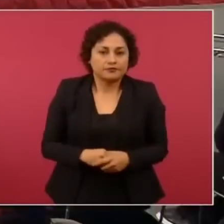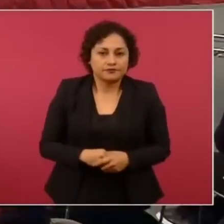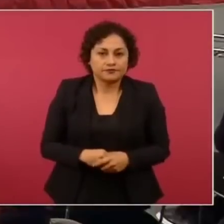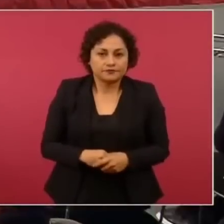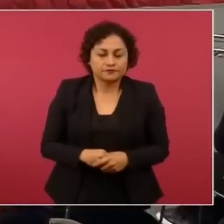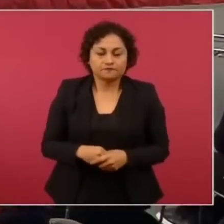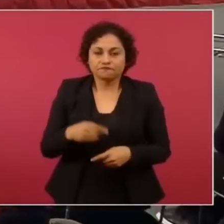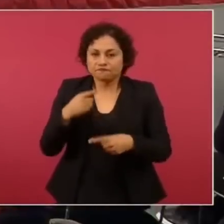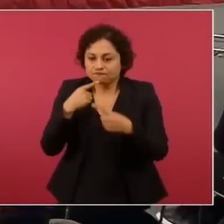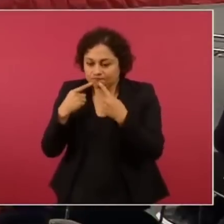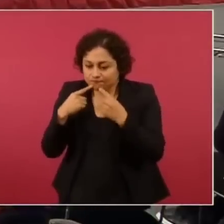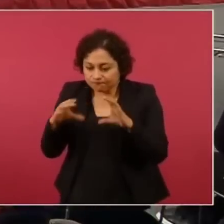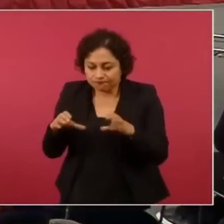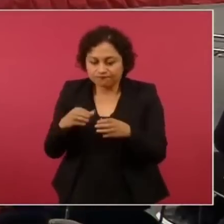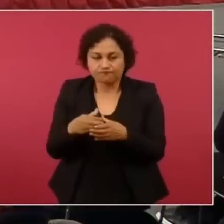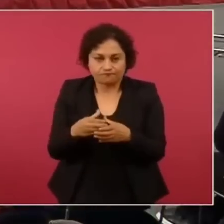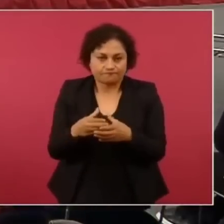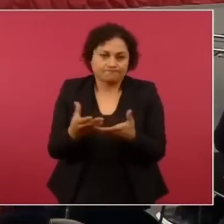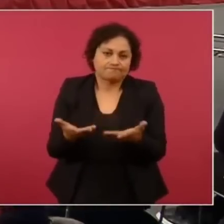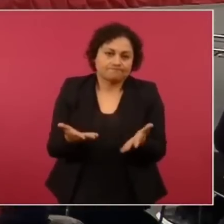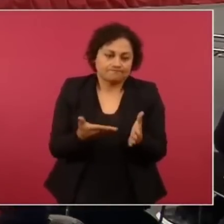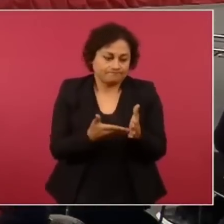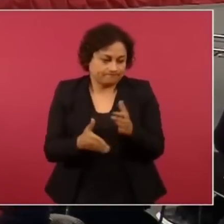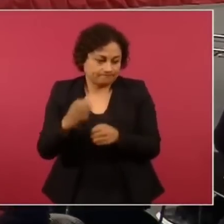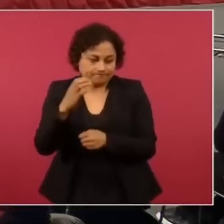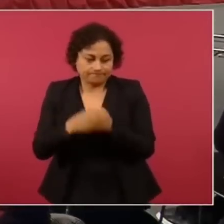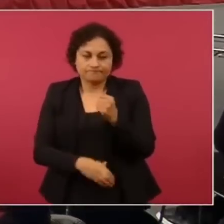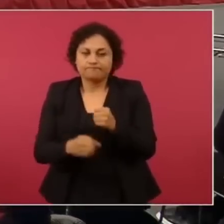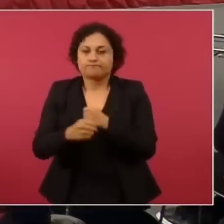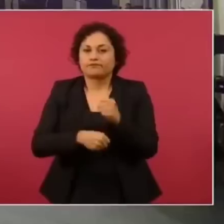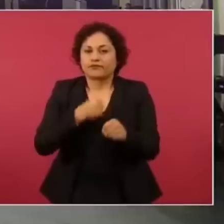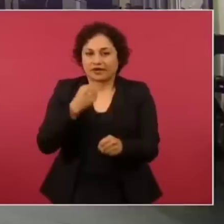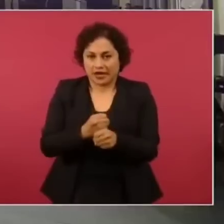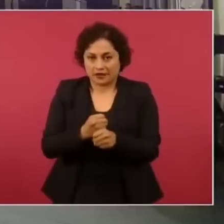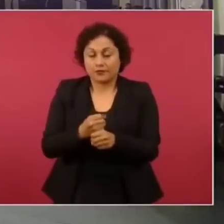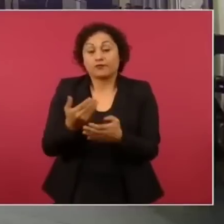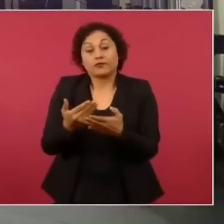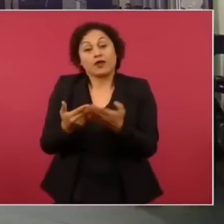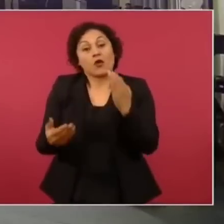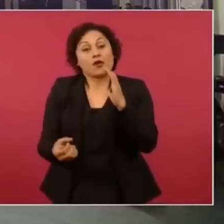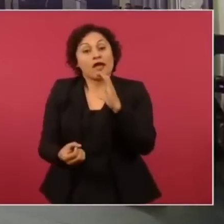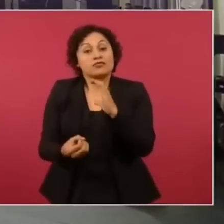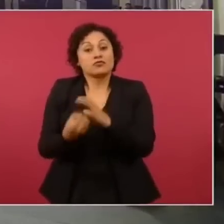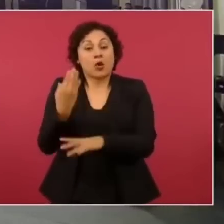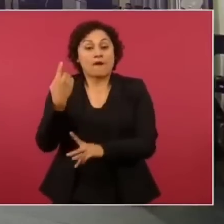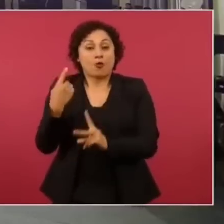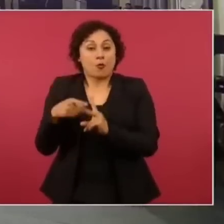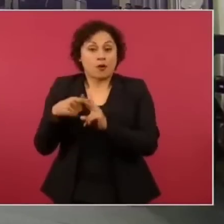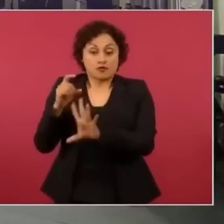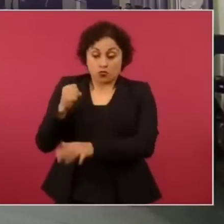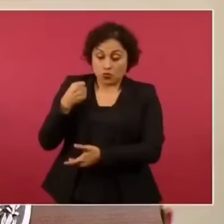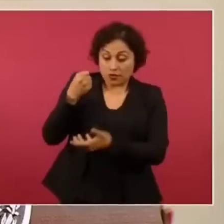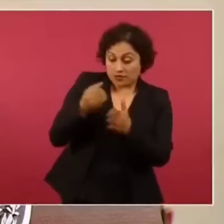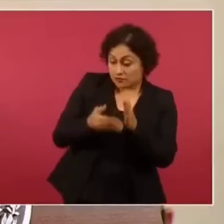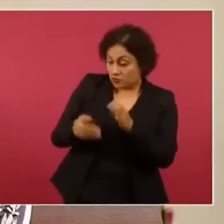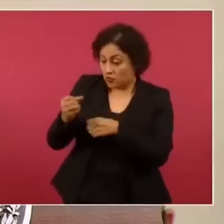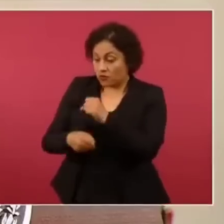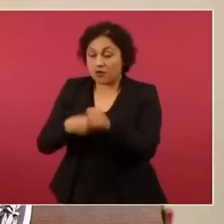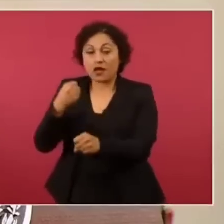Viene el nuevo año, un nuevo presupuesto, Y lo mismo,